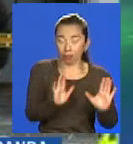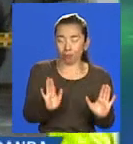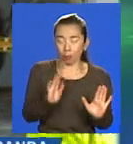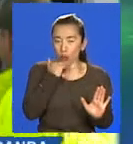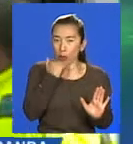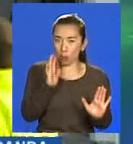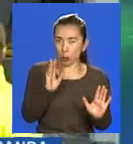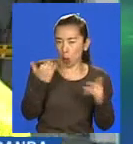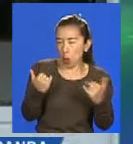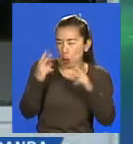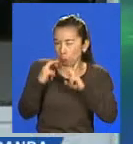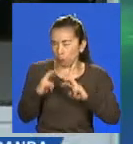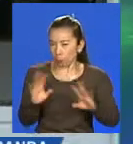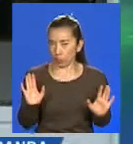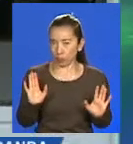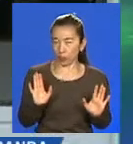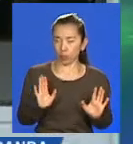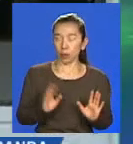atribuir, pero